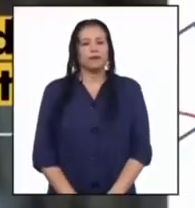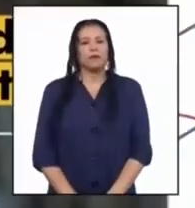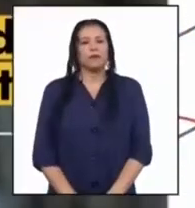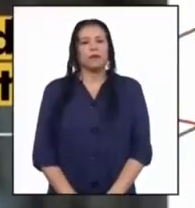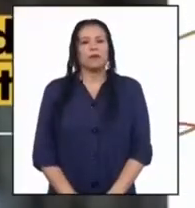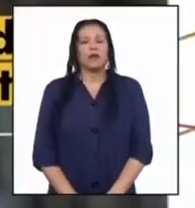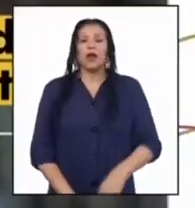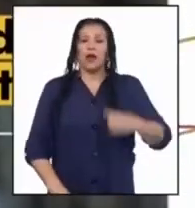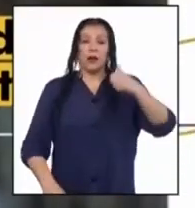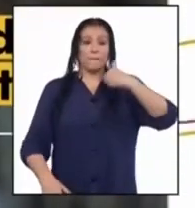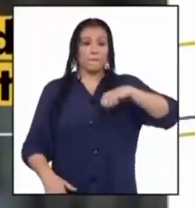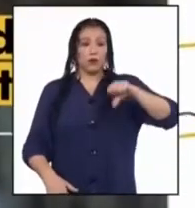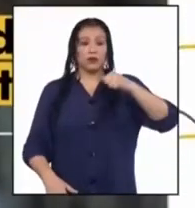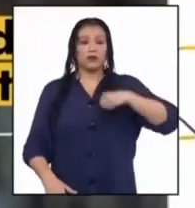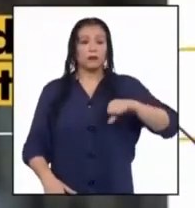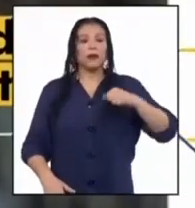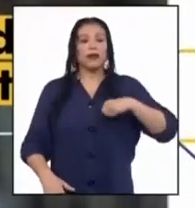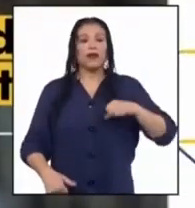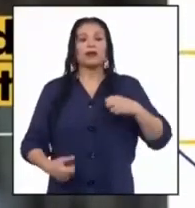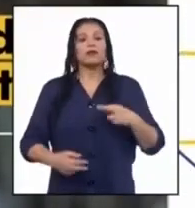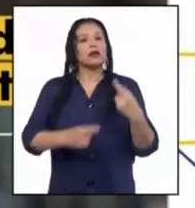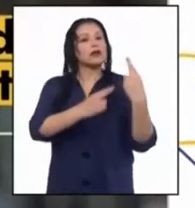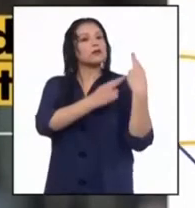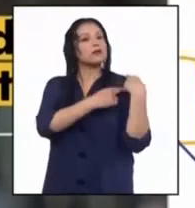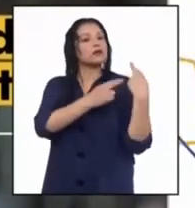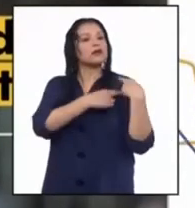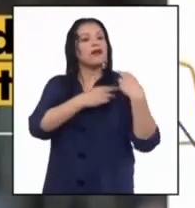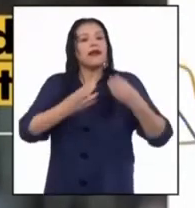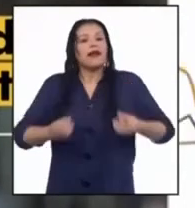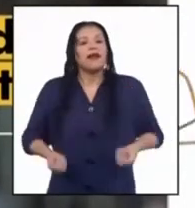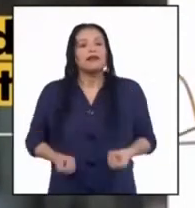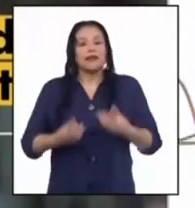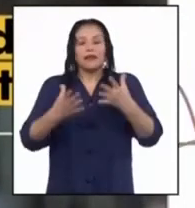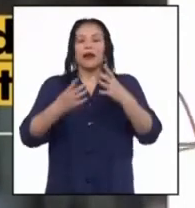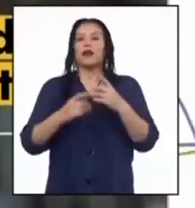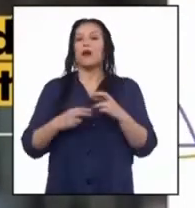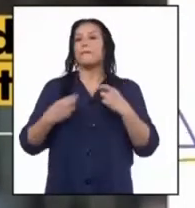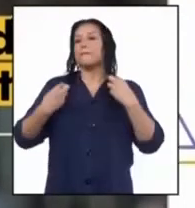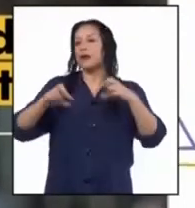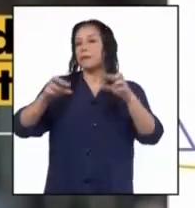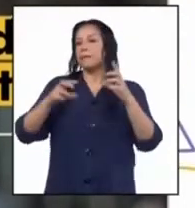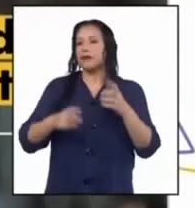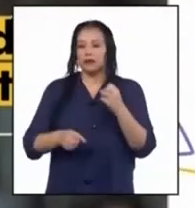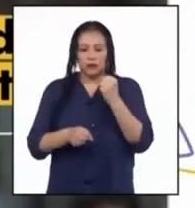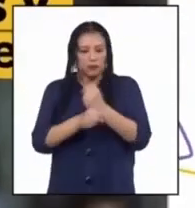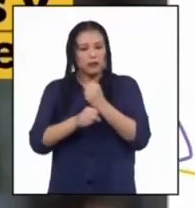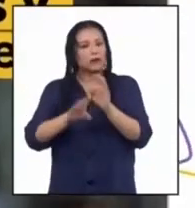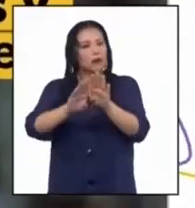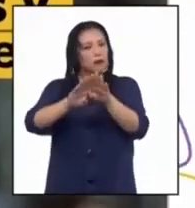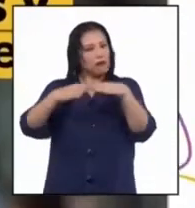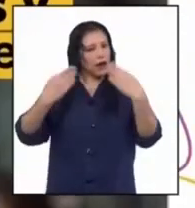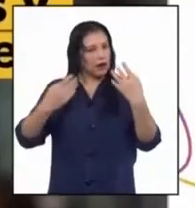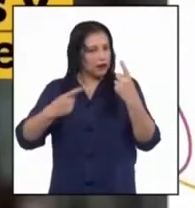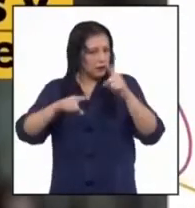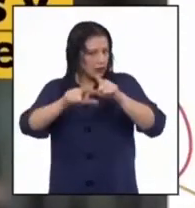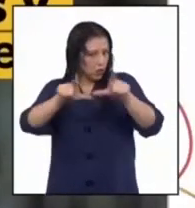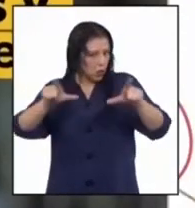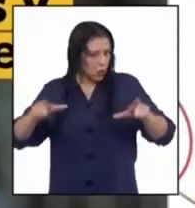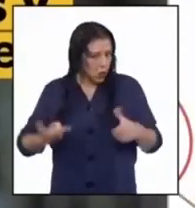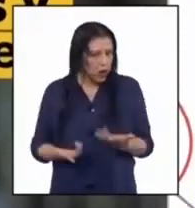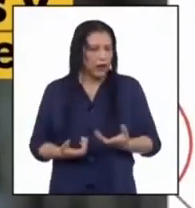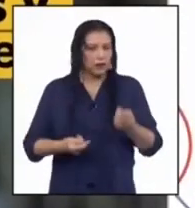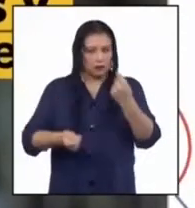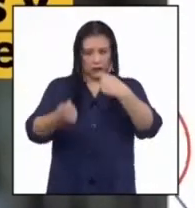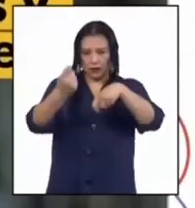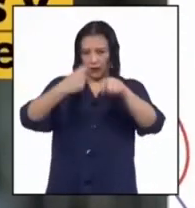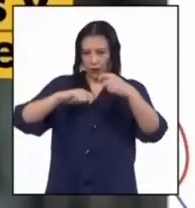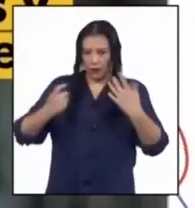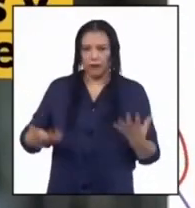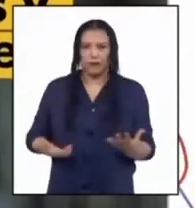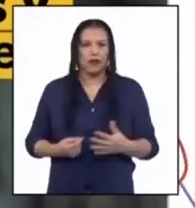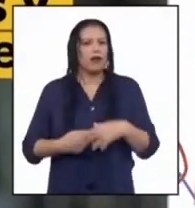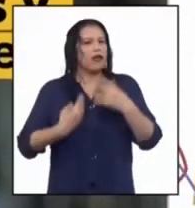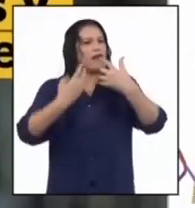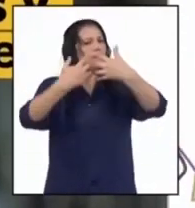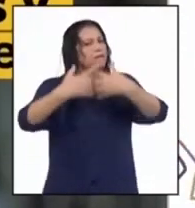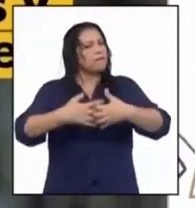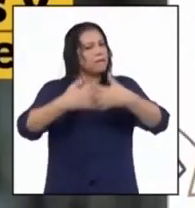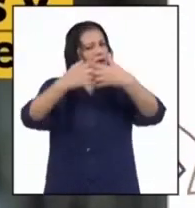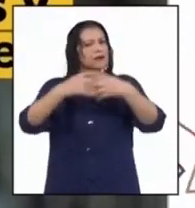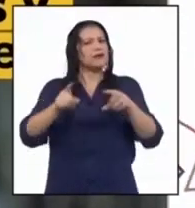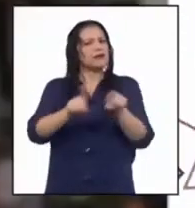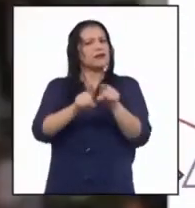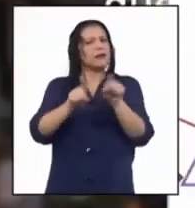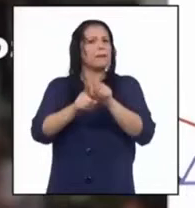Las municipalidades son las encargadas de otorgar las licencias de funcionamiento de establecimientos comerciales, industriales